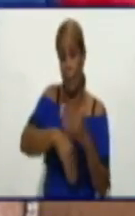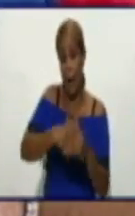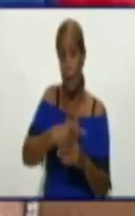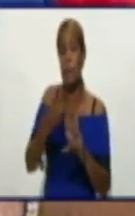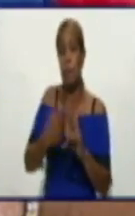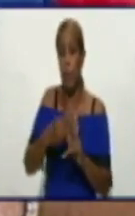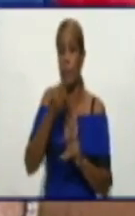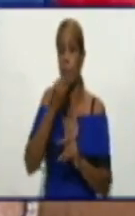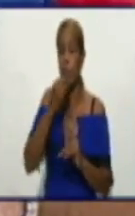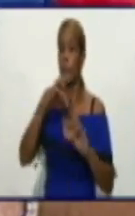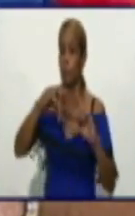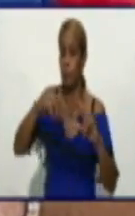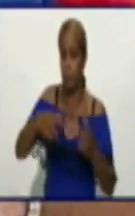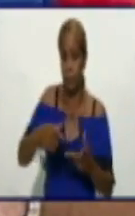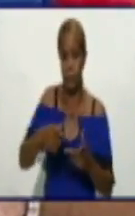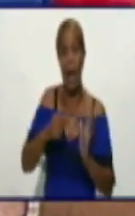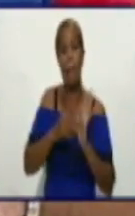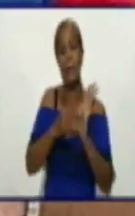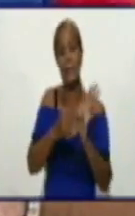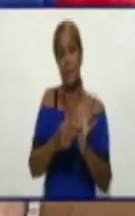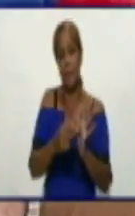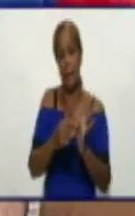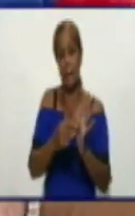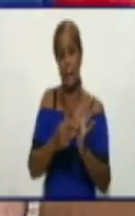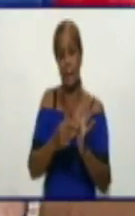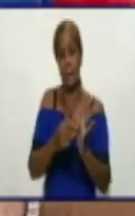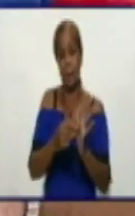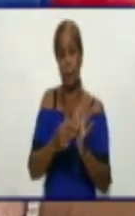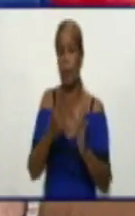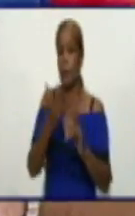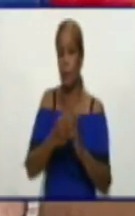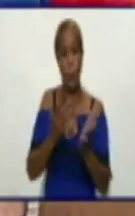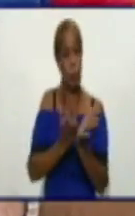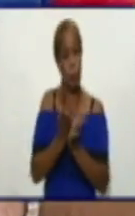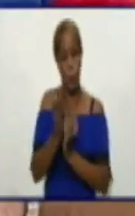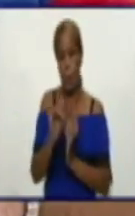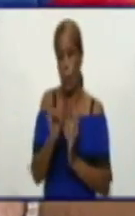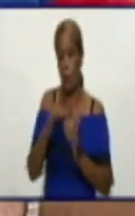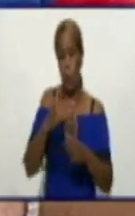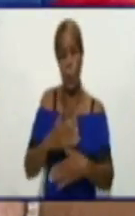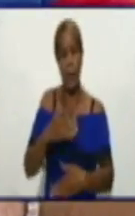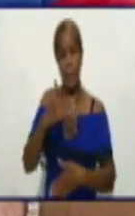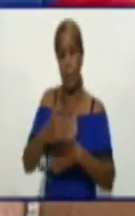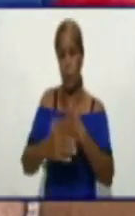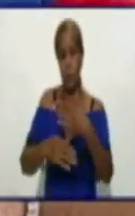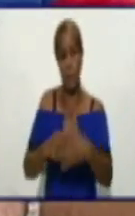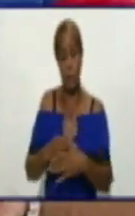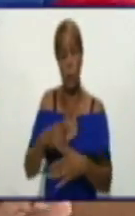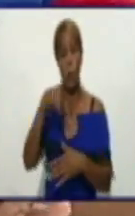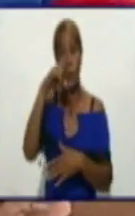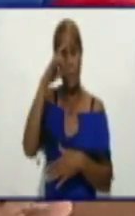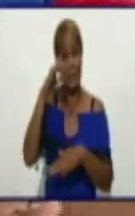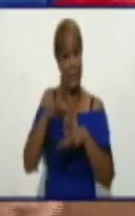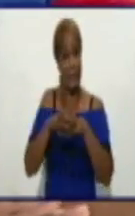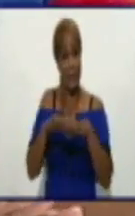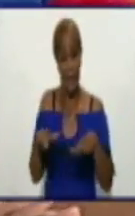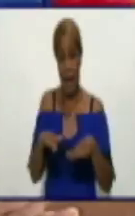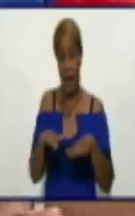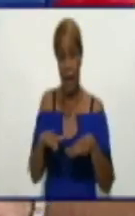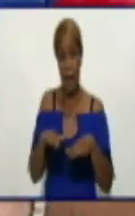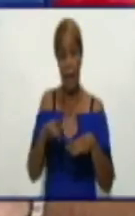presentarse. Si el vehículo se declara apto, continúa con el proceso. Si el vehículo nuevamente se declara no apto, se concluye el proceso para